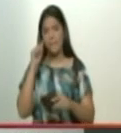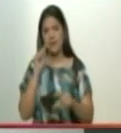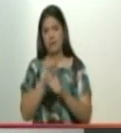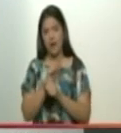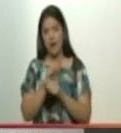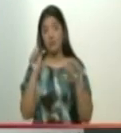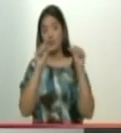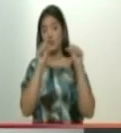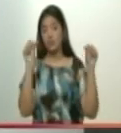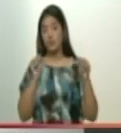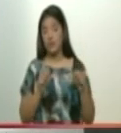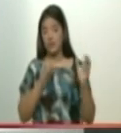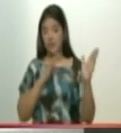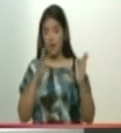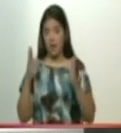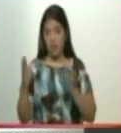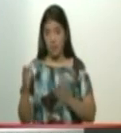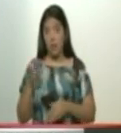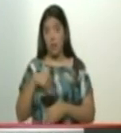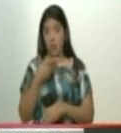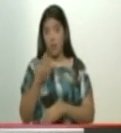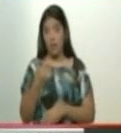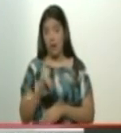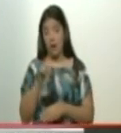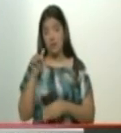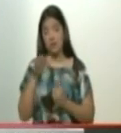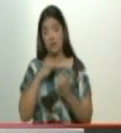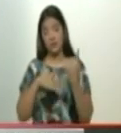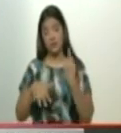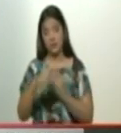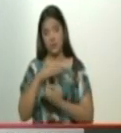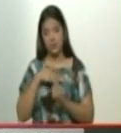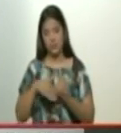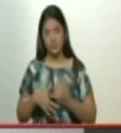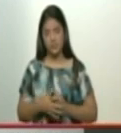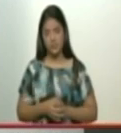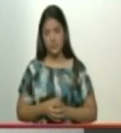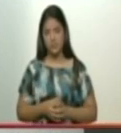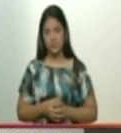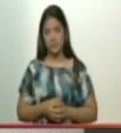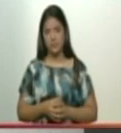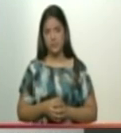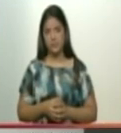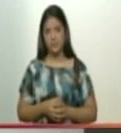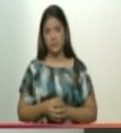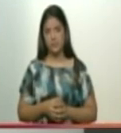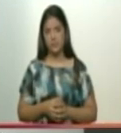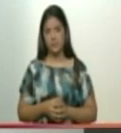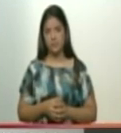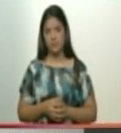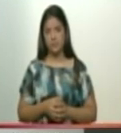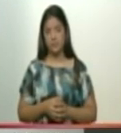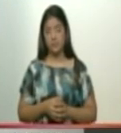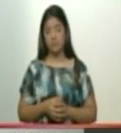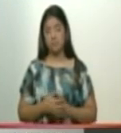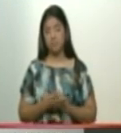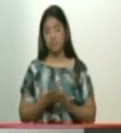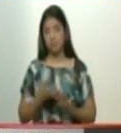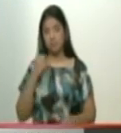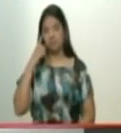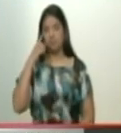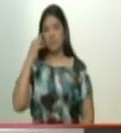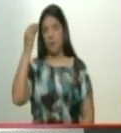sus sistemas pudieran tener en estas circunstancias. Uno no se para en el imaginario de